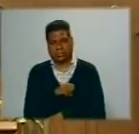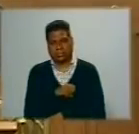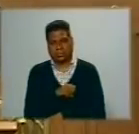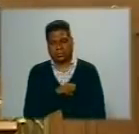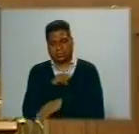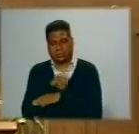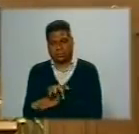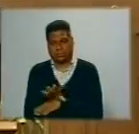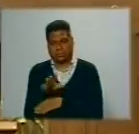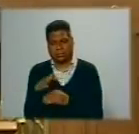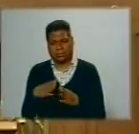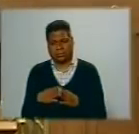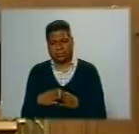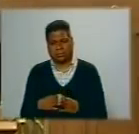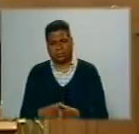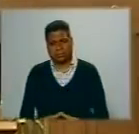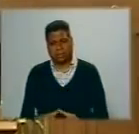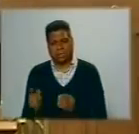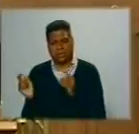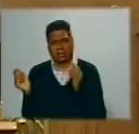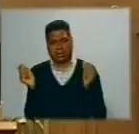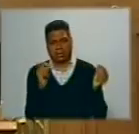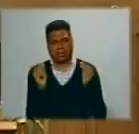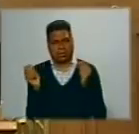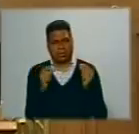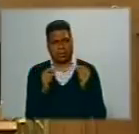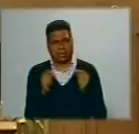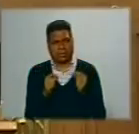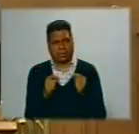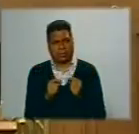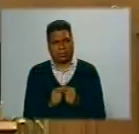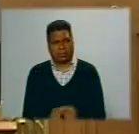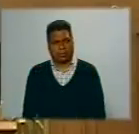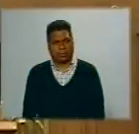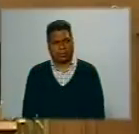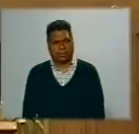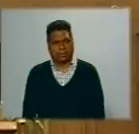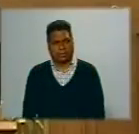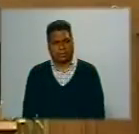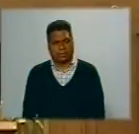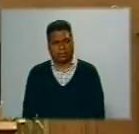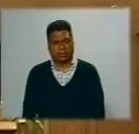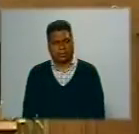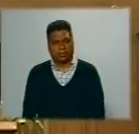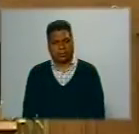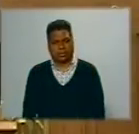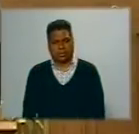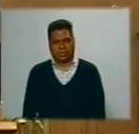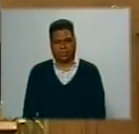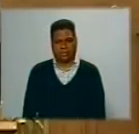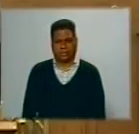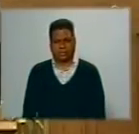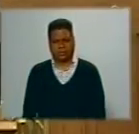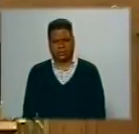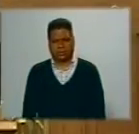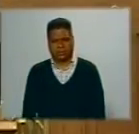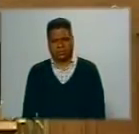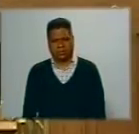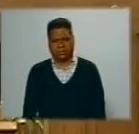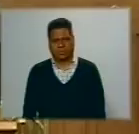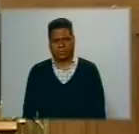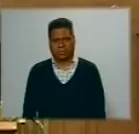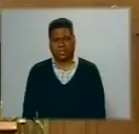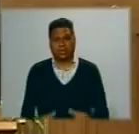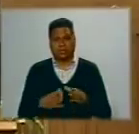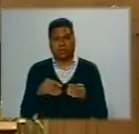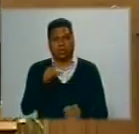situación, el debate, la controversia, el derecho legítimo que tenemos sobre la Guayana